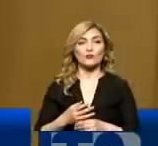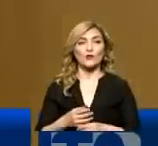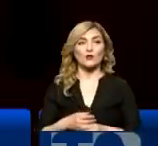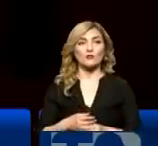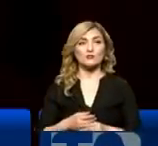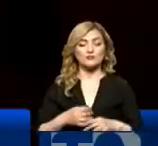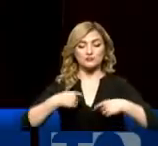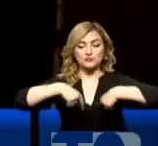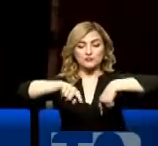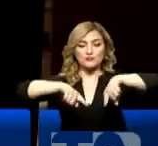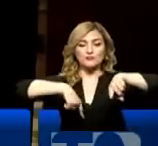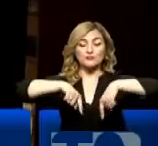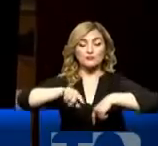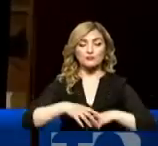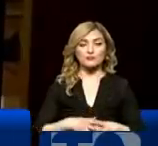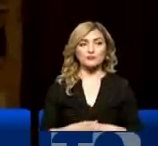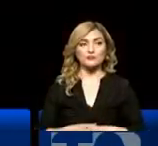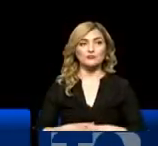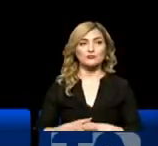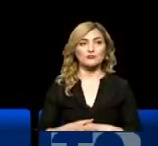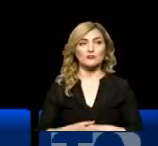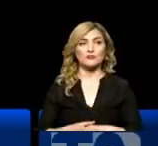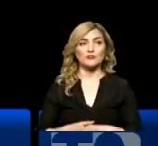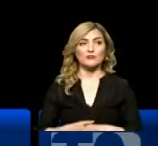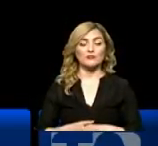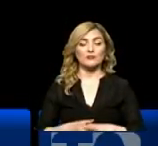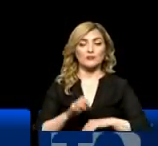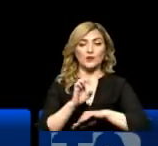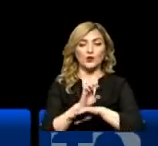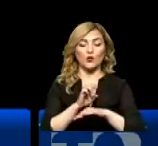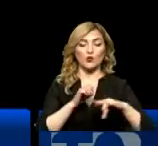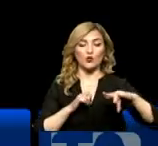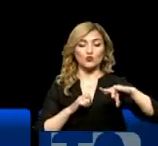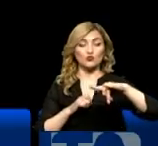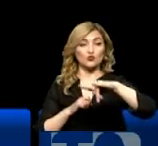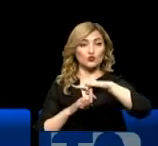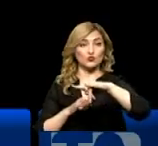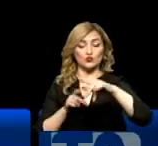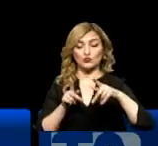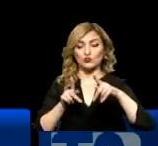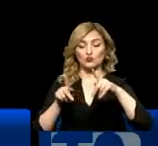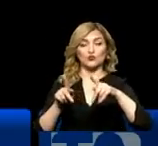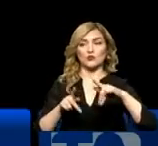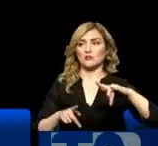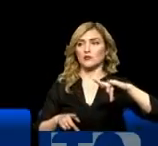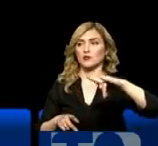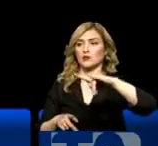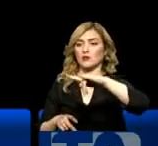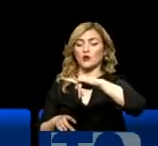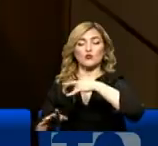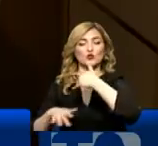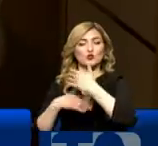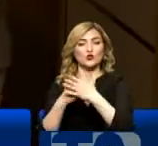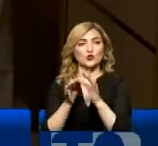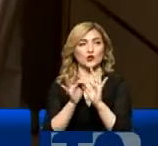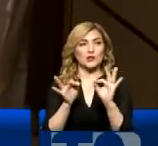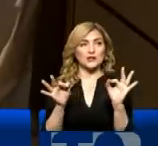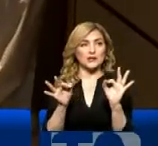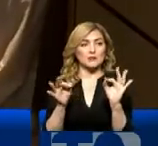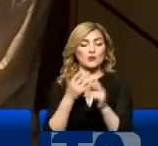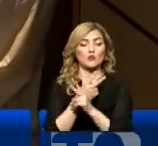las logísticas. No tiene el Ecuador una aeronave que les permita, con todos los recaudos